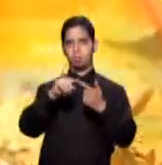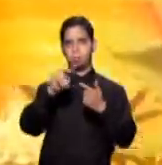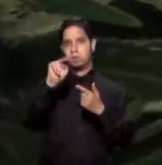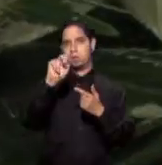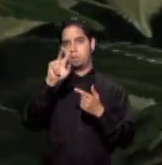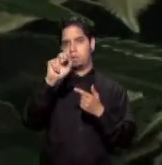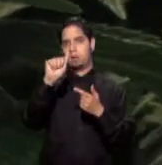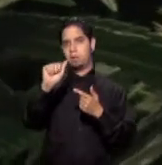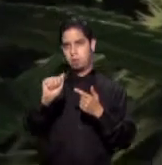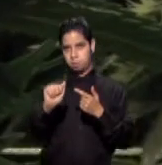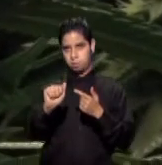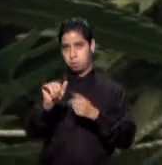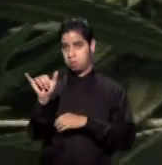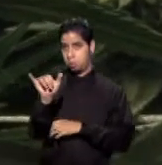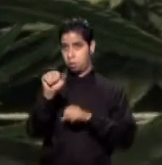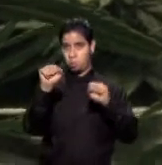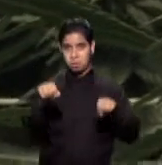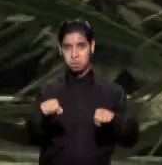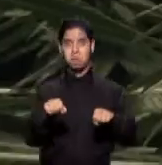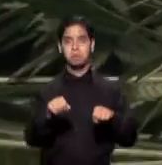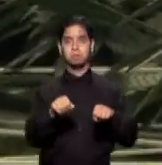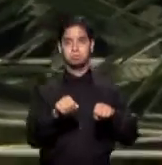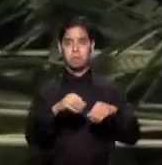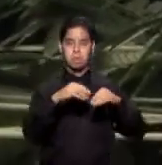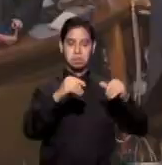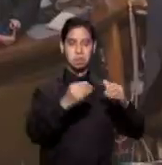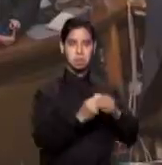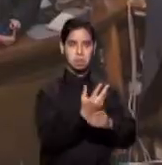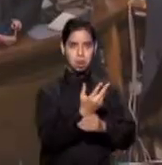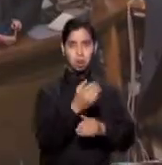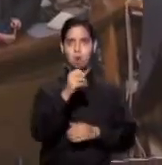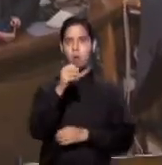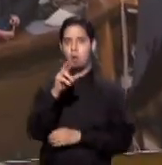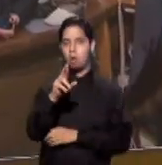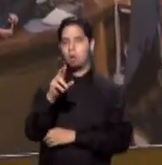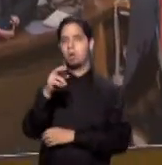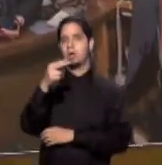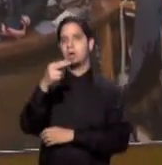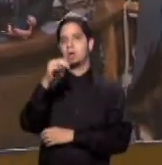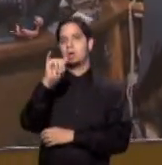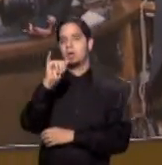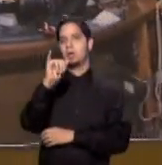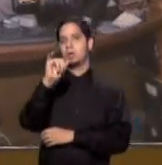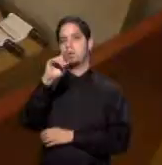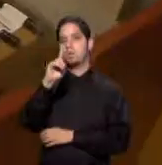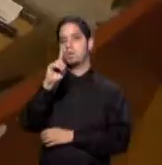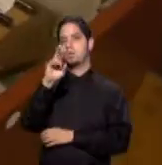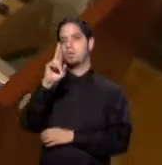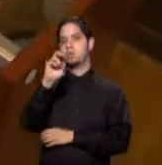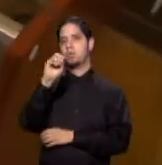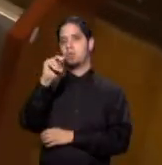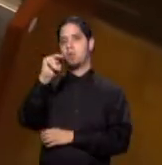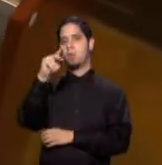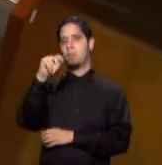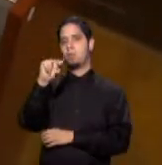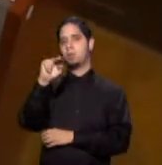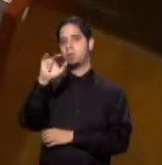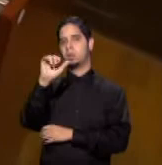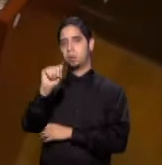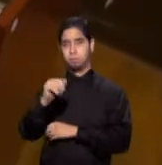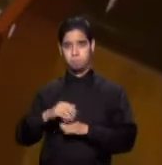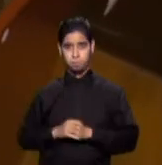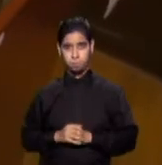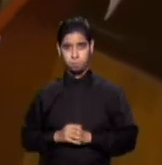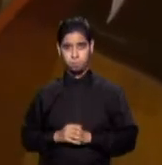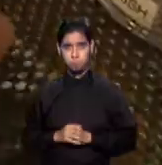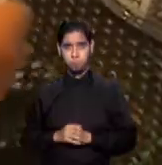en tierra o de manera hidropónica. Se dispensará en locales autorizados para ello y todo paciente, médico y